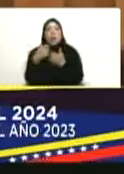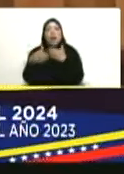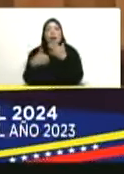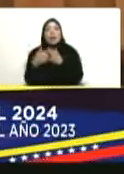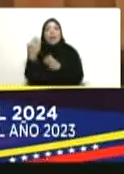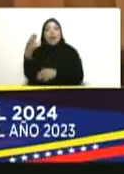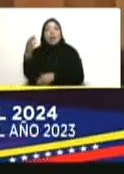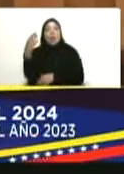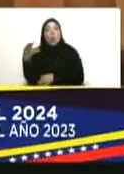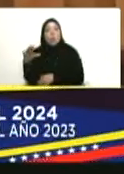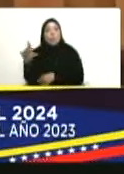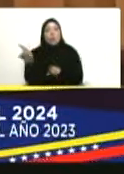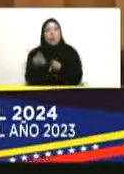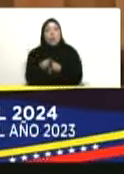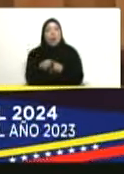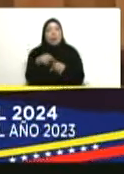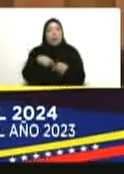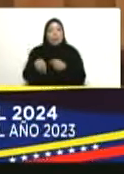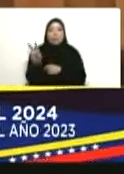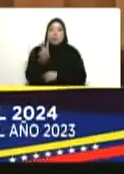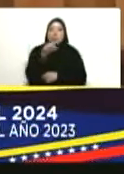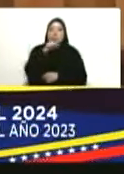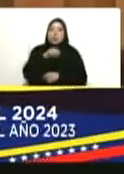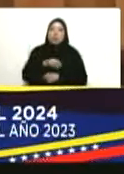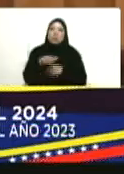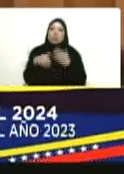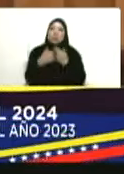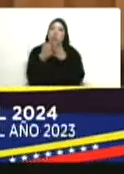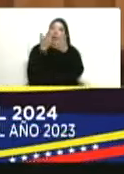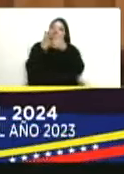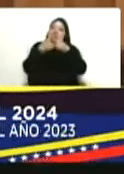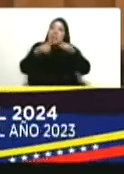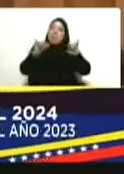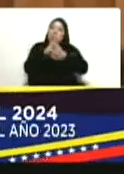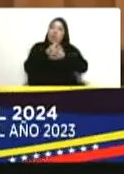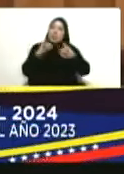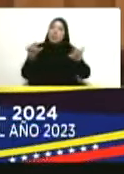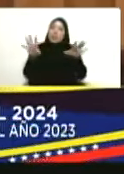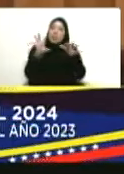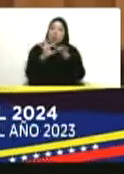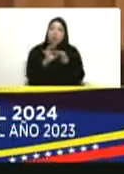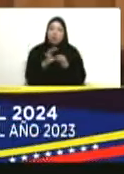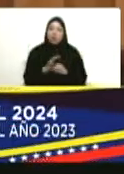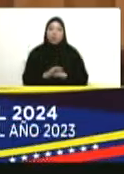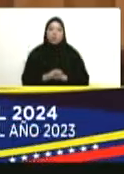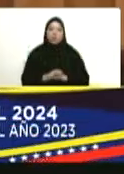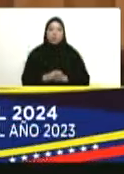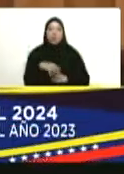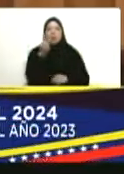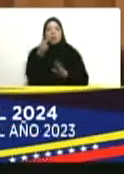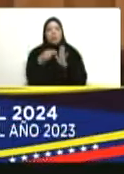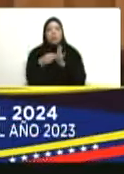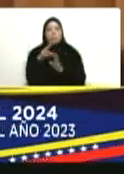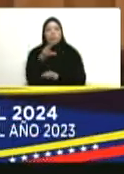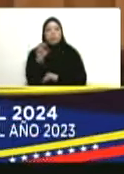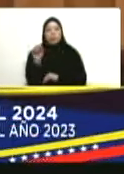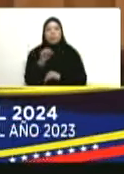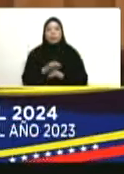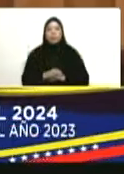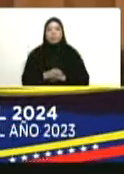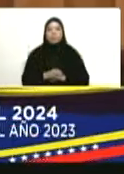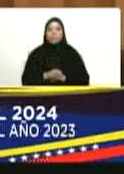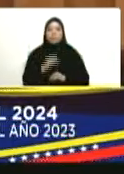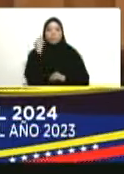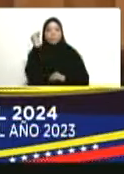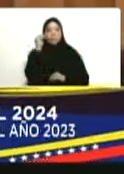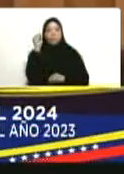pero esta vez victoriosos, esta vez libres, independientes y unidos, 2030. Y le puse